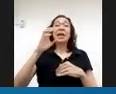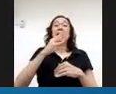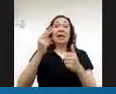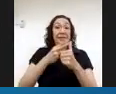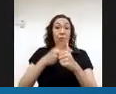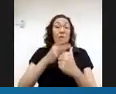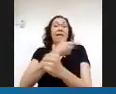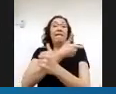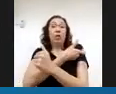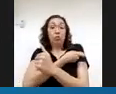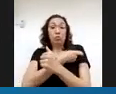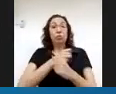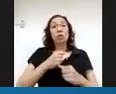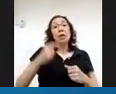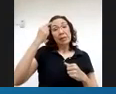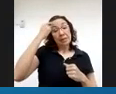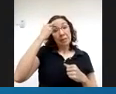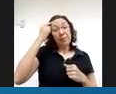vacunación. Se considera